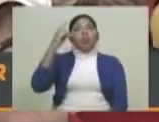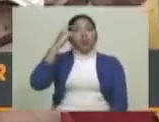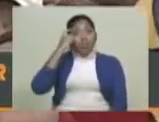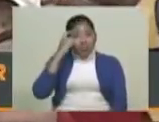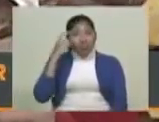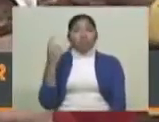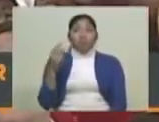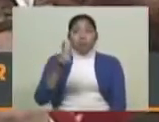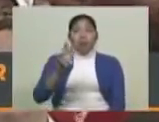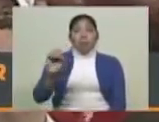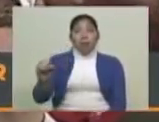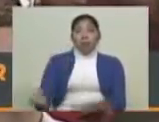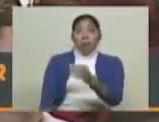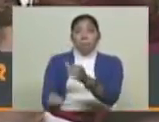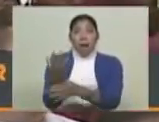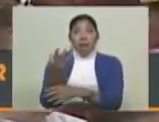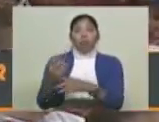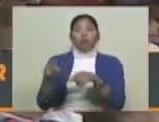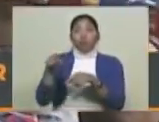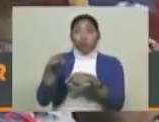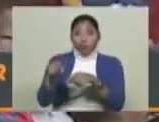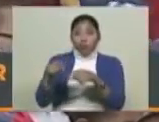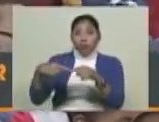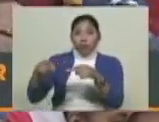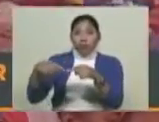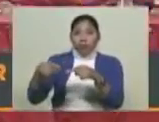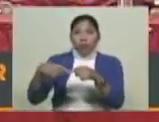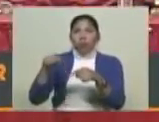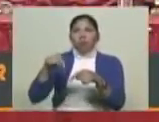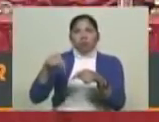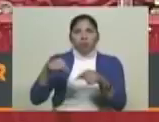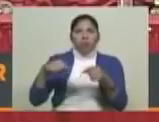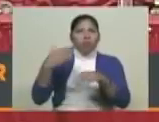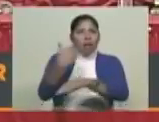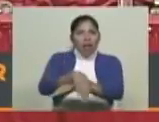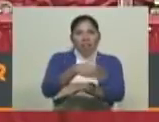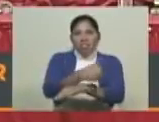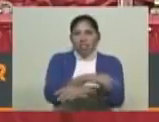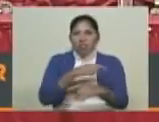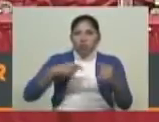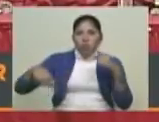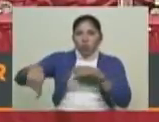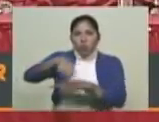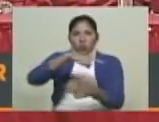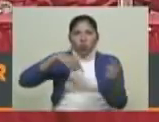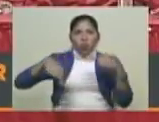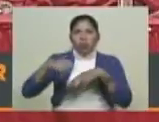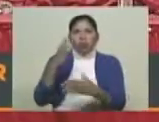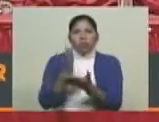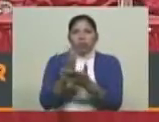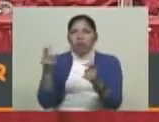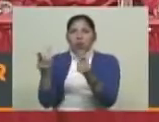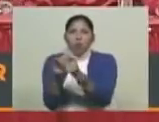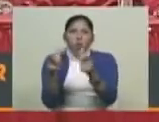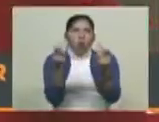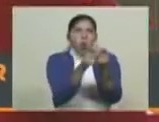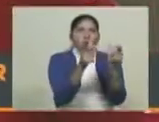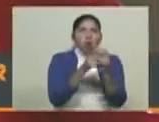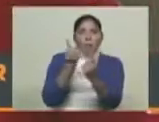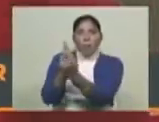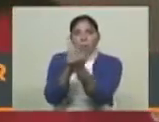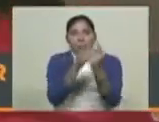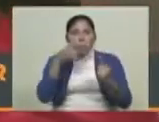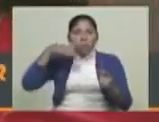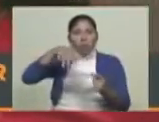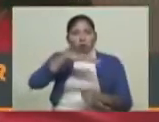para el 20 de mayo y aquí la verán por todas las calles del estado de Anzuategui, se lo garantizo. Reuniéndose con el pueblo, con el